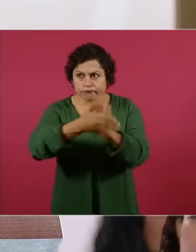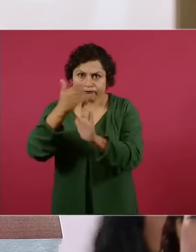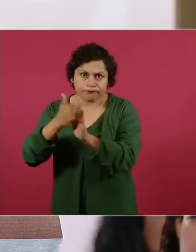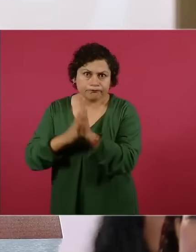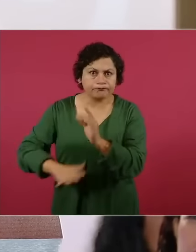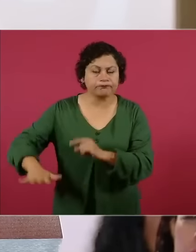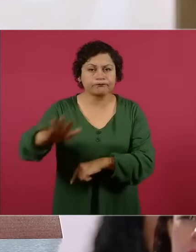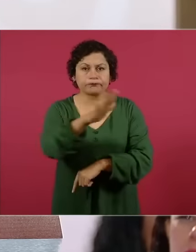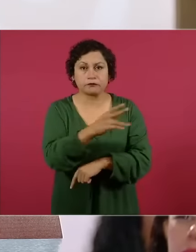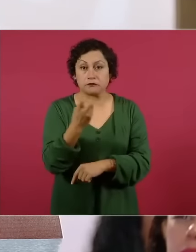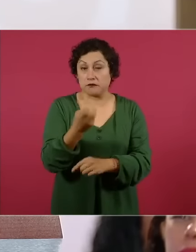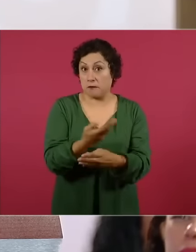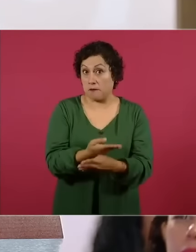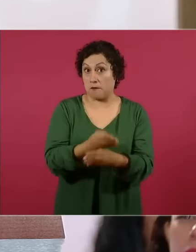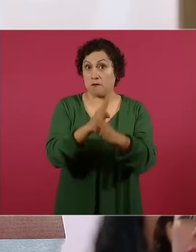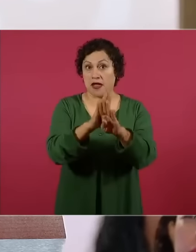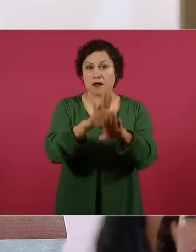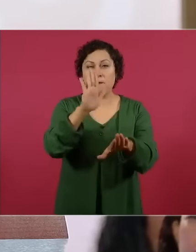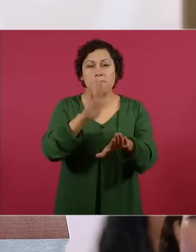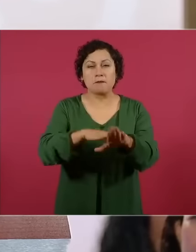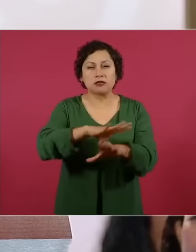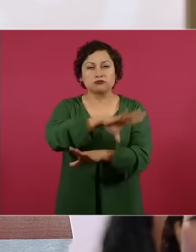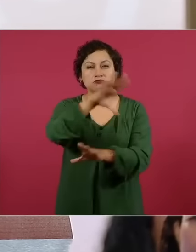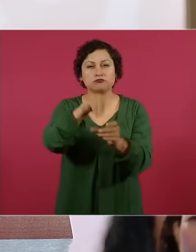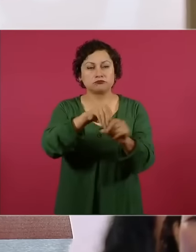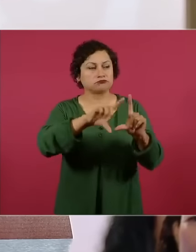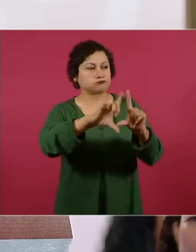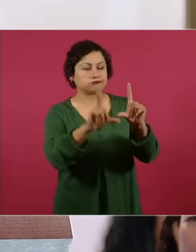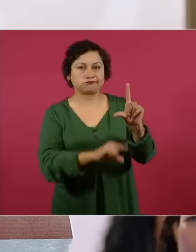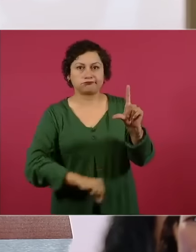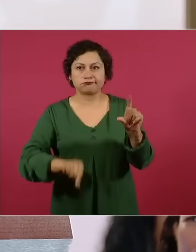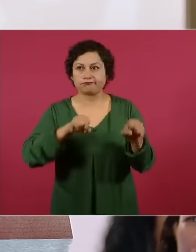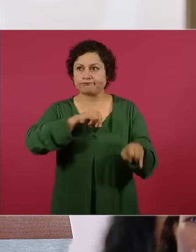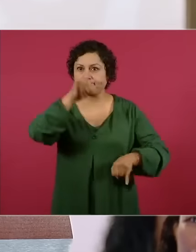más sucursales en el país.